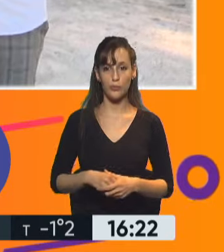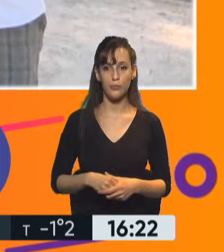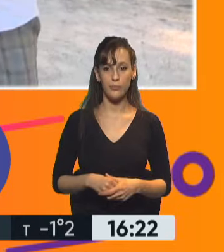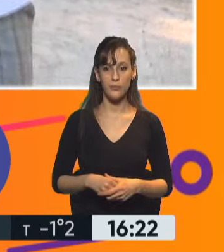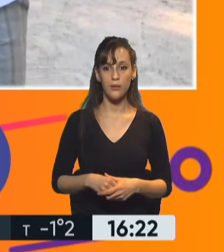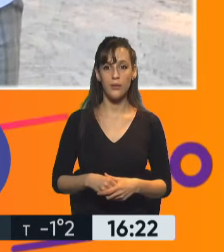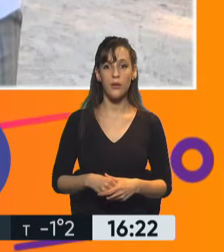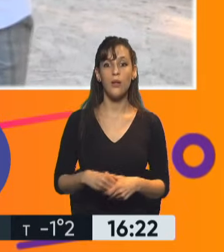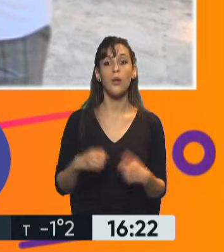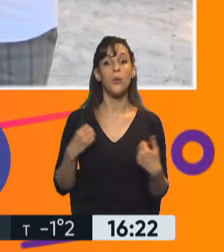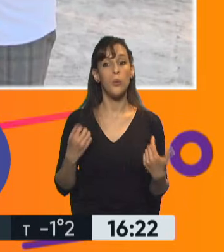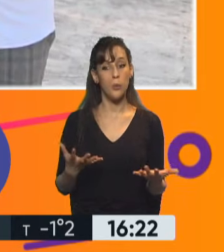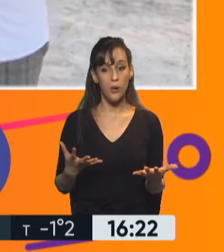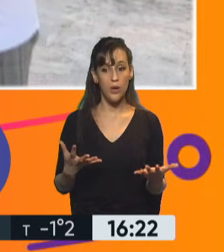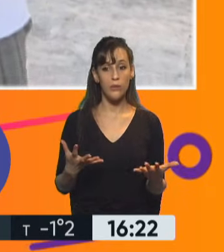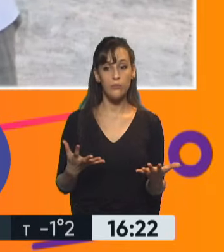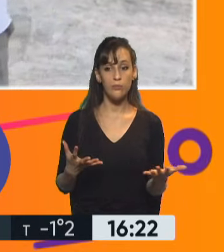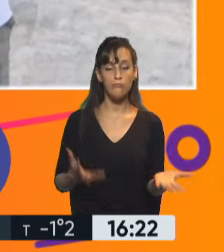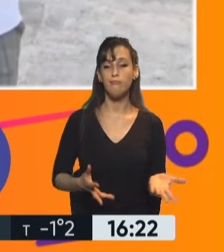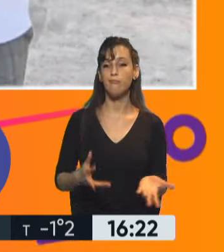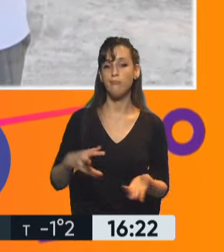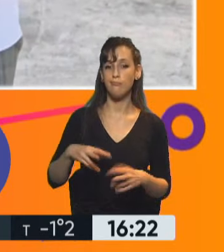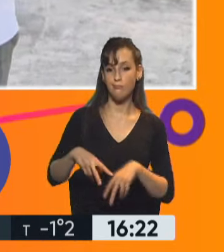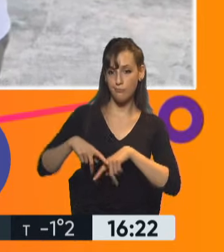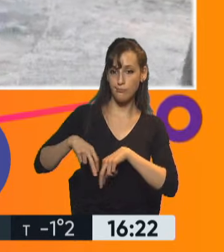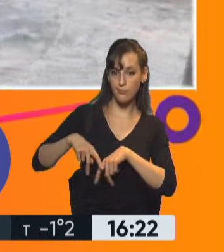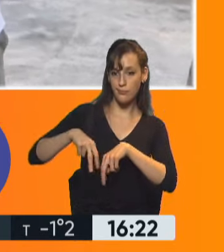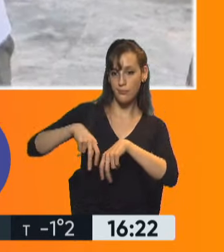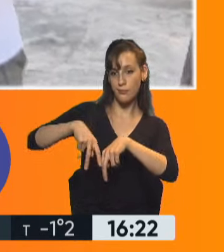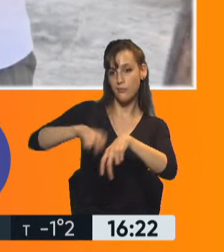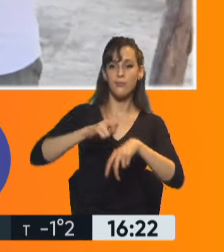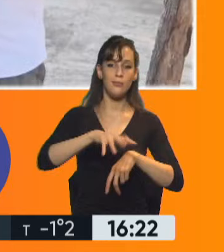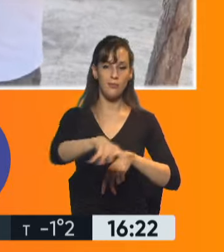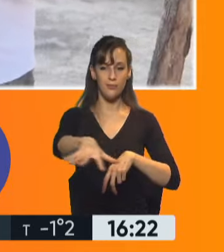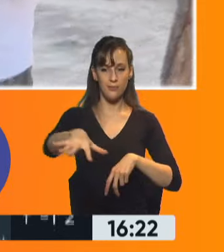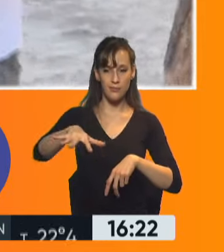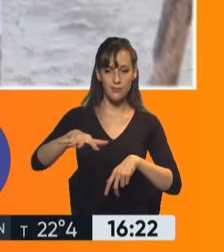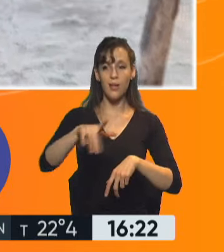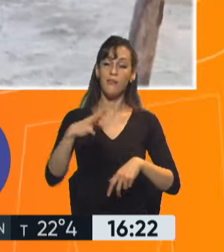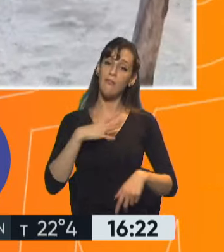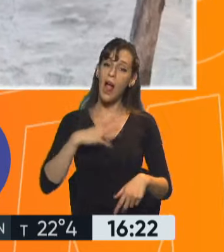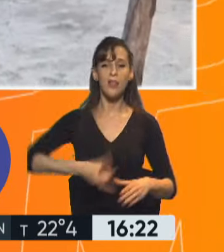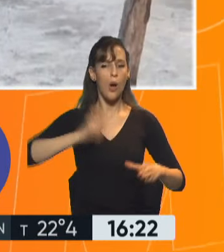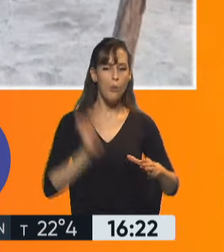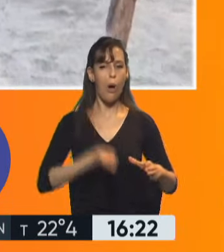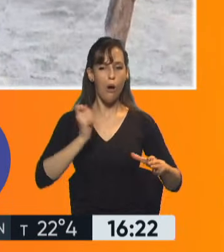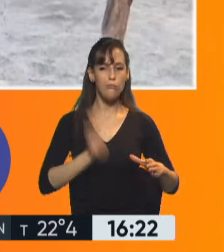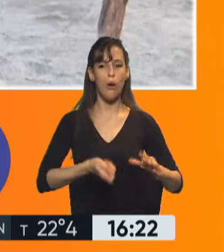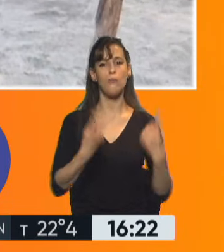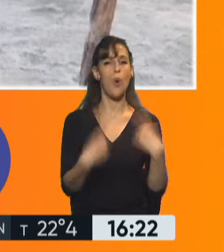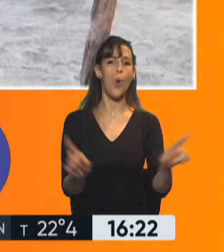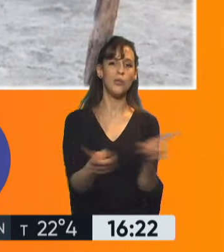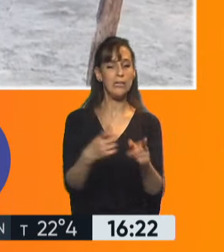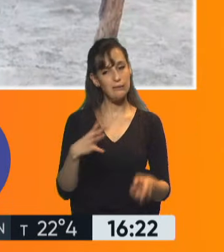bueno, vamos caminando y nos vamos acercando, como te decía, la escenografía, no van a faltar los bombos, no va a faltar la